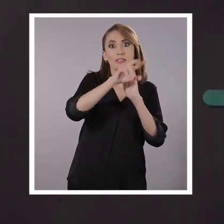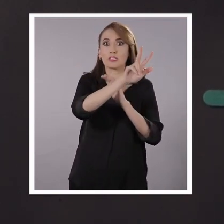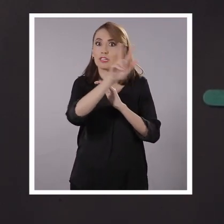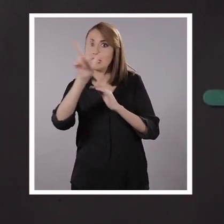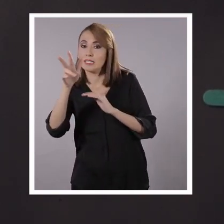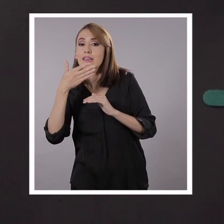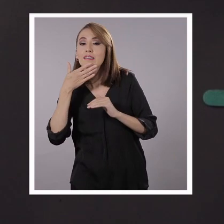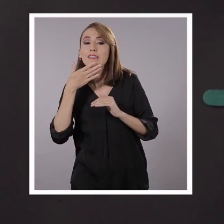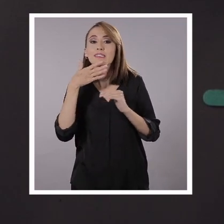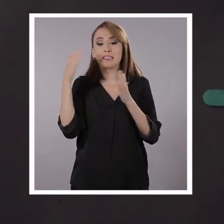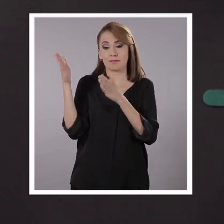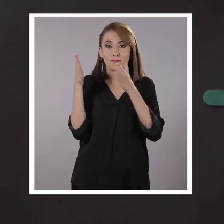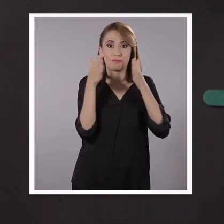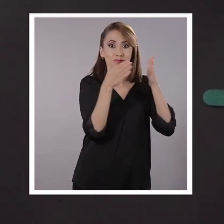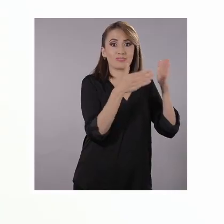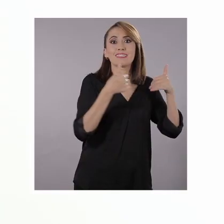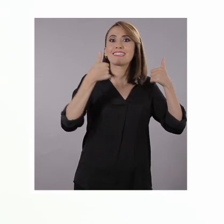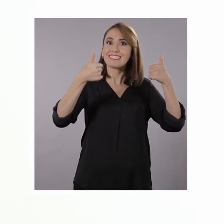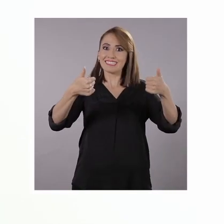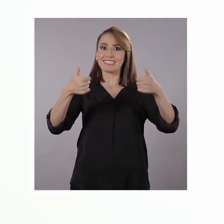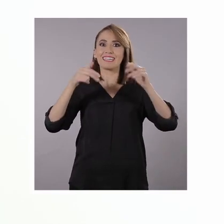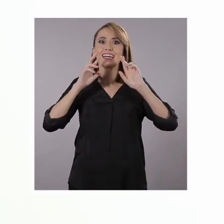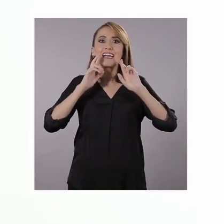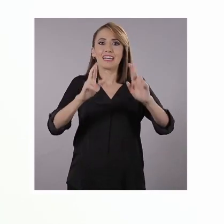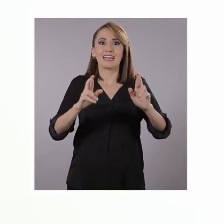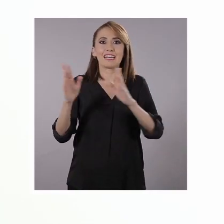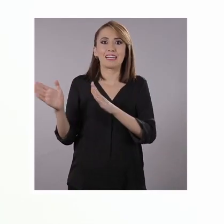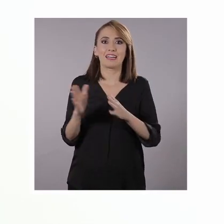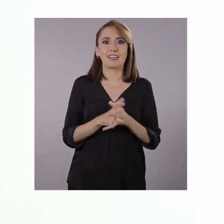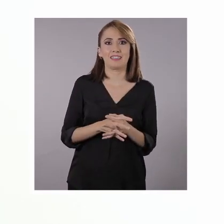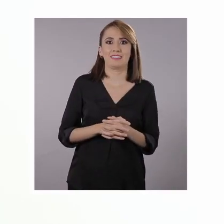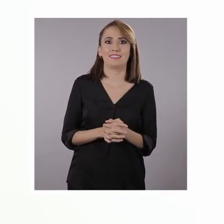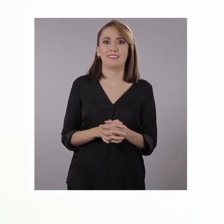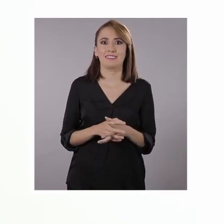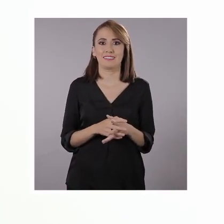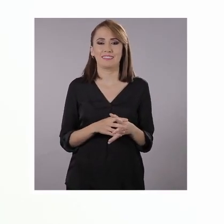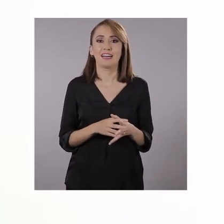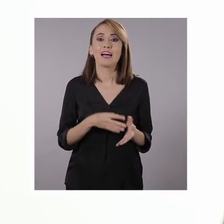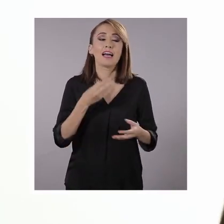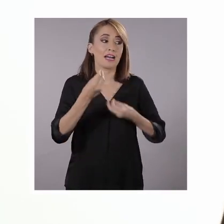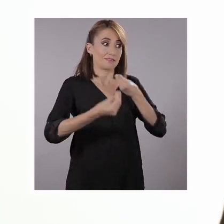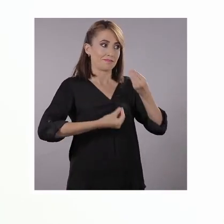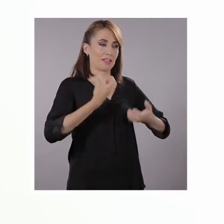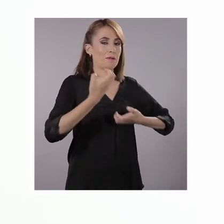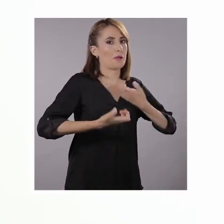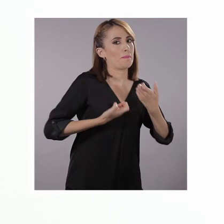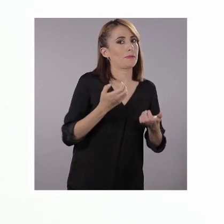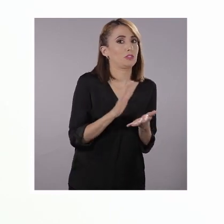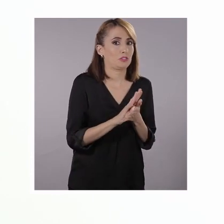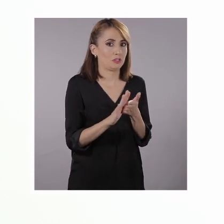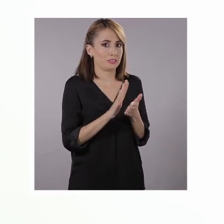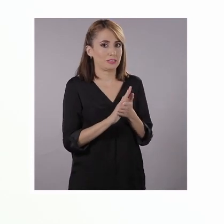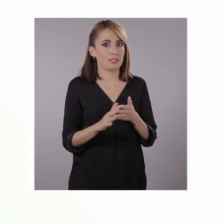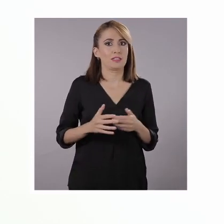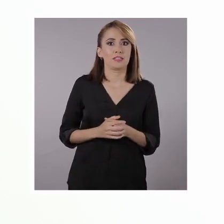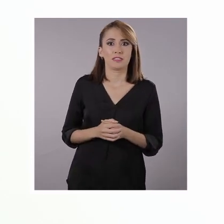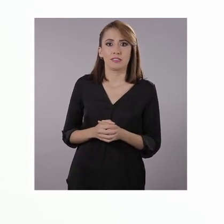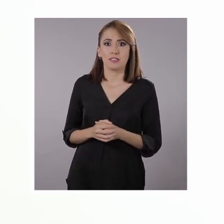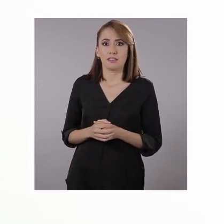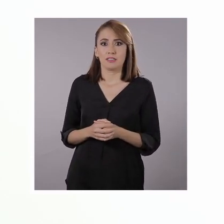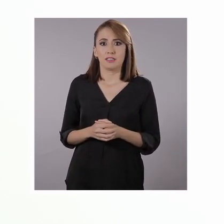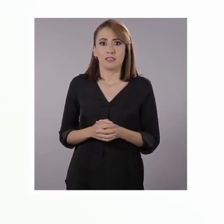33. 66. Y 66 menos 33. 33. Correcto. Cero menos 33. Así es.